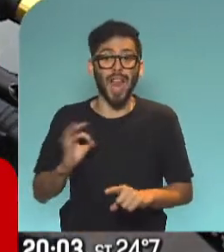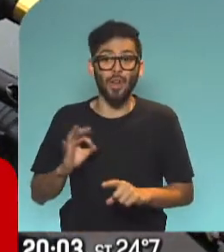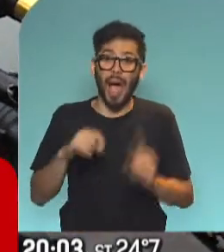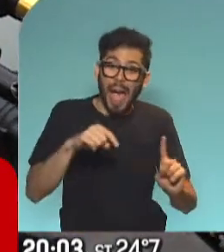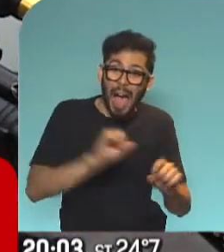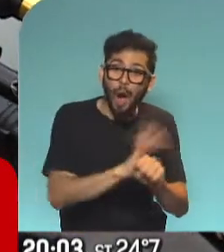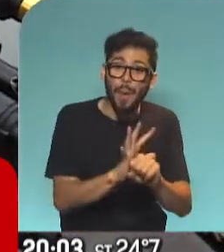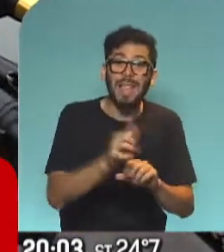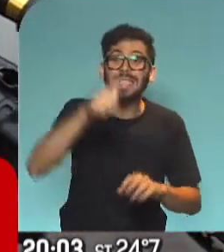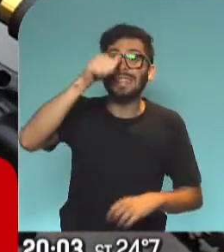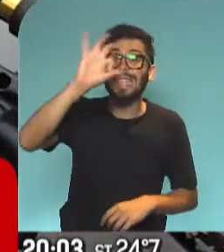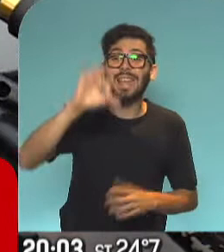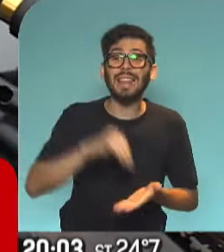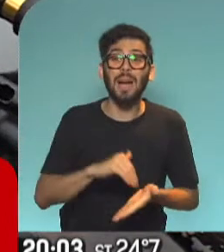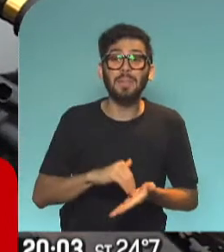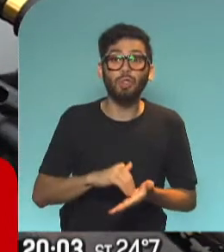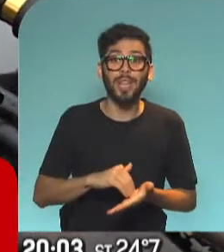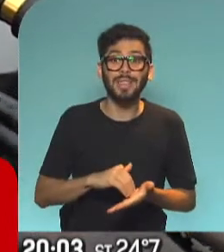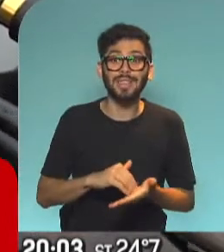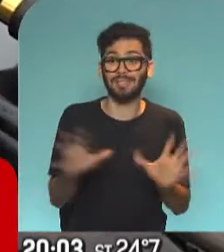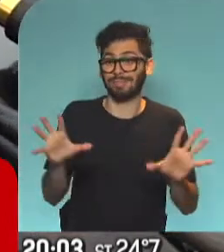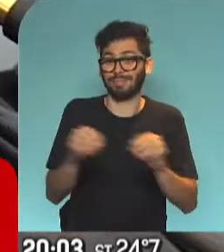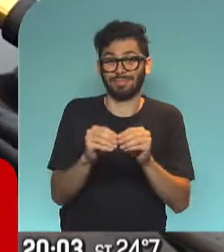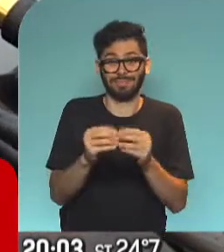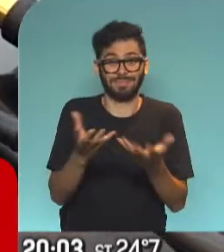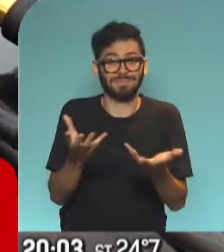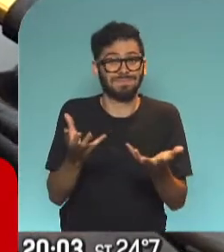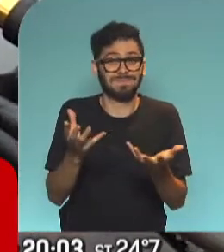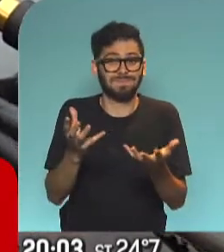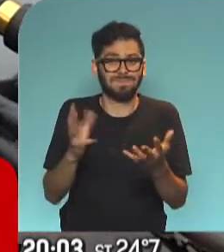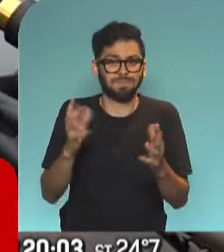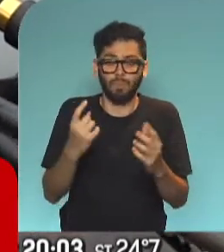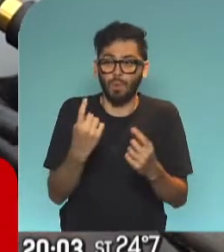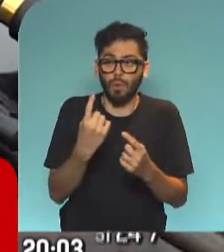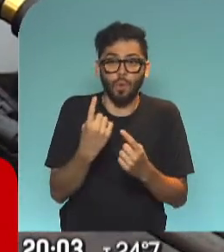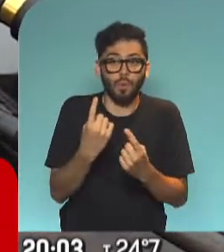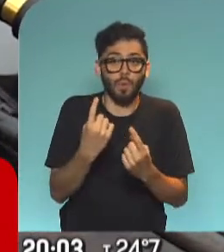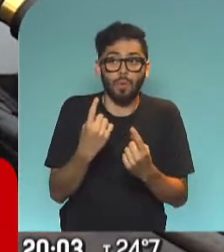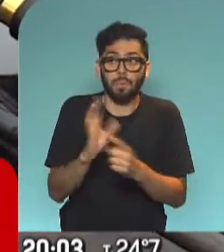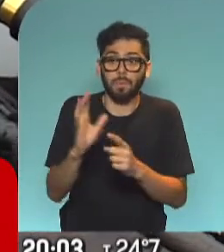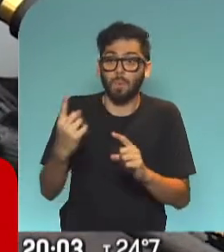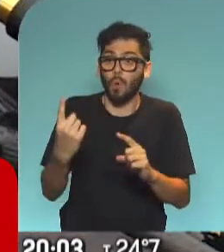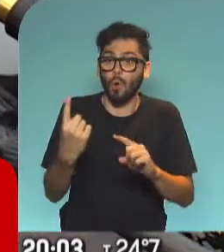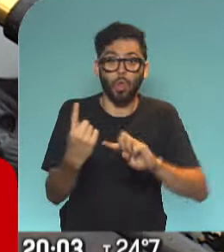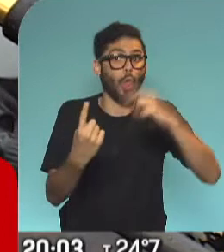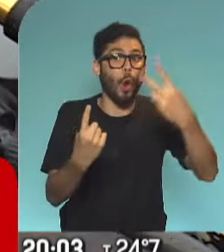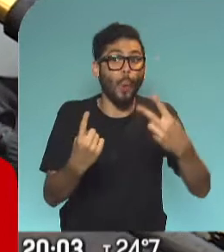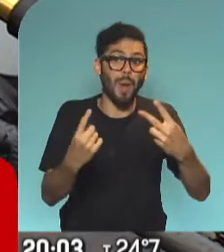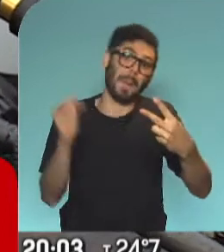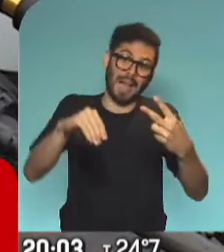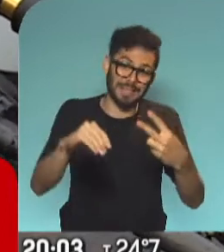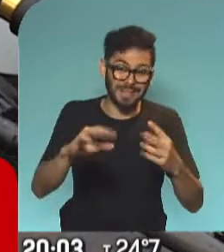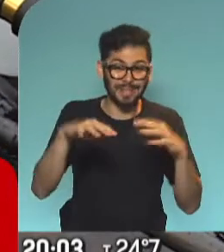millones, o sea que se agregan a la anterior, con lo cual ustedes se dan cuenta que es una vez y pico más que lo que es habitual. O sea, es un esfuerzo